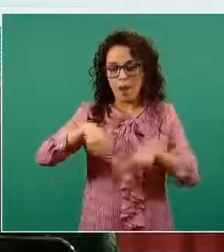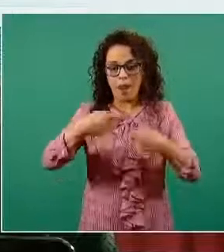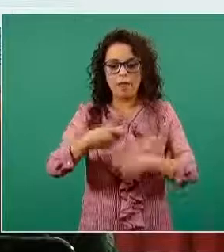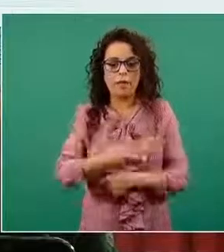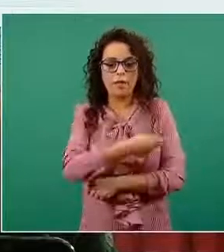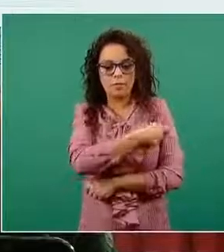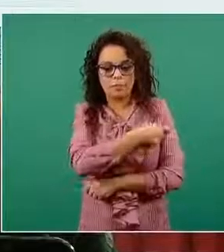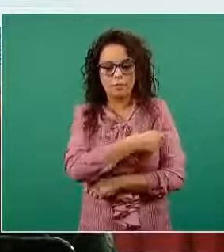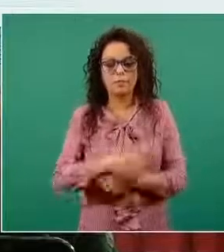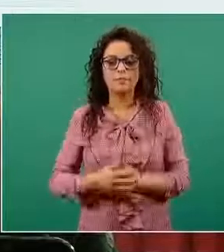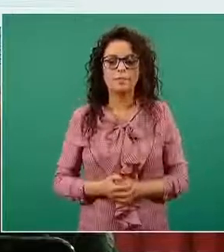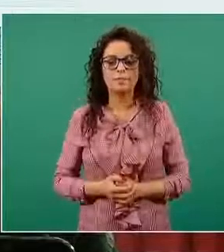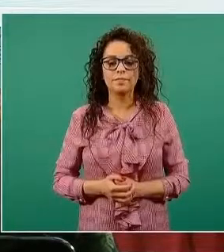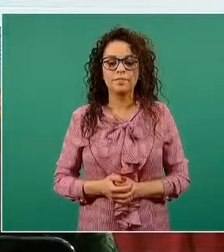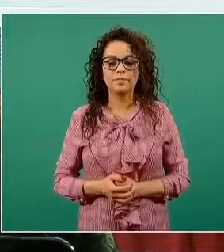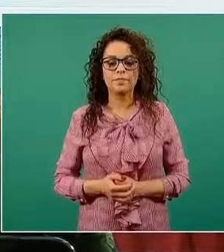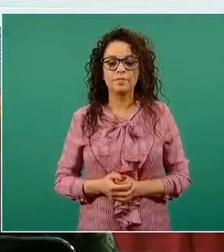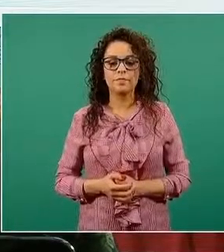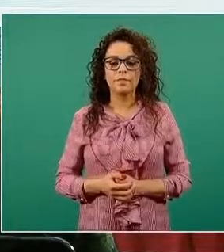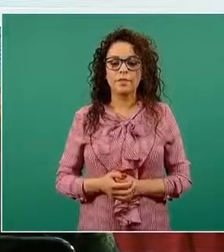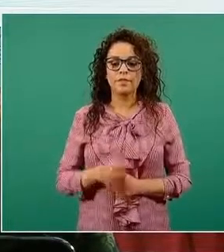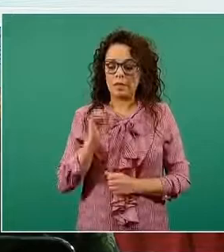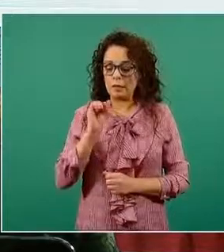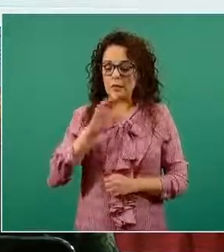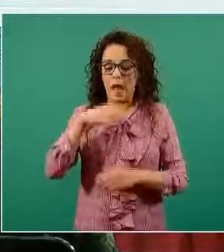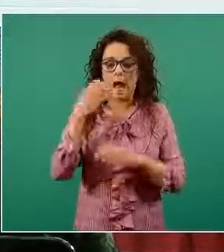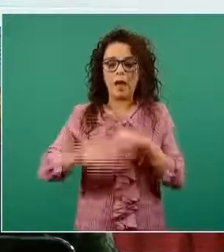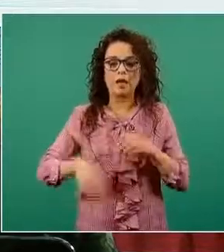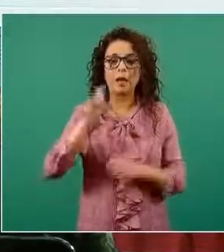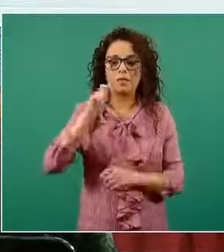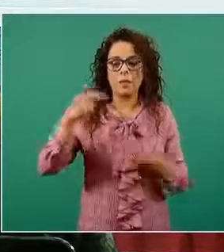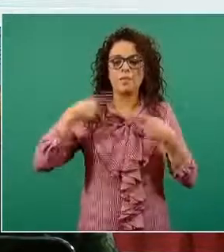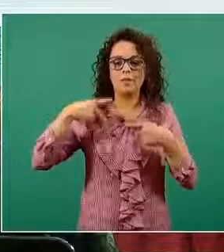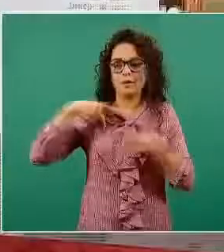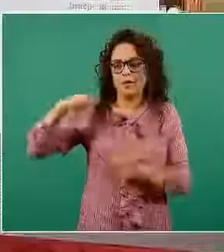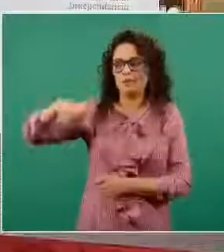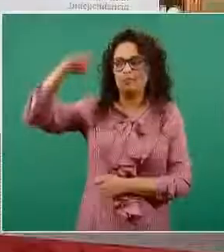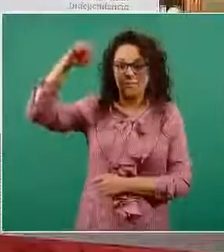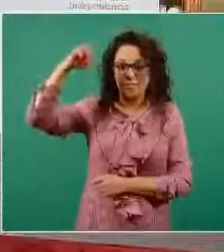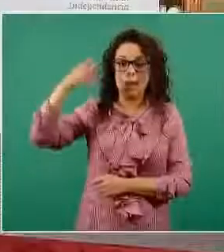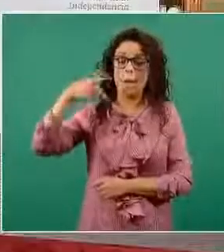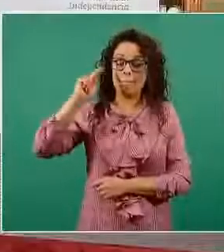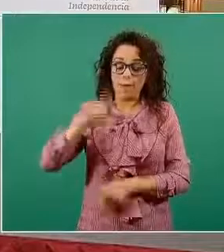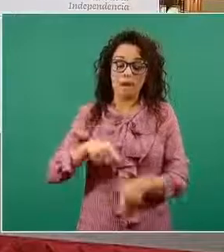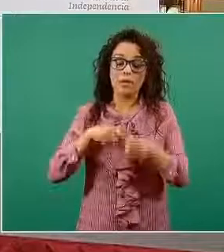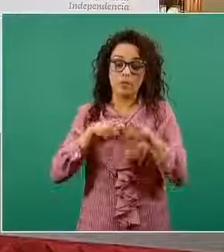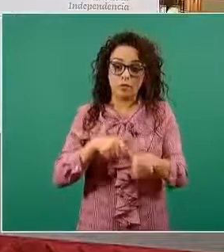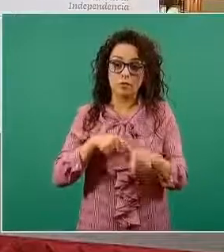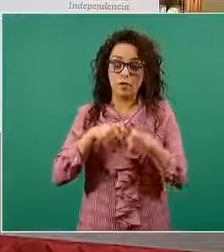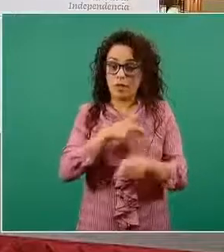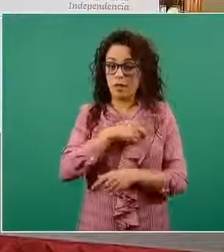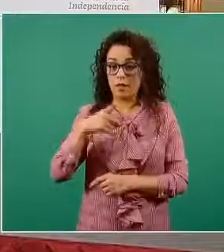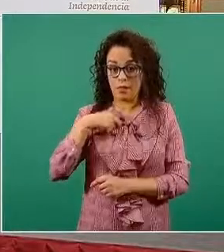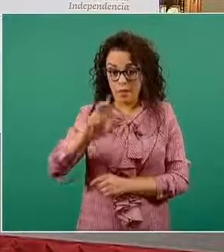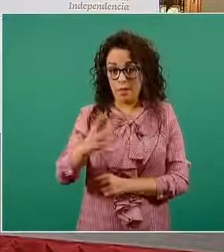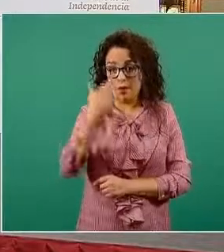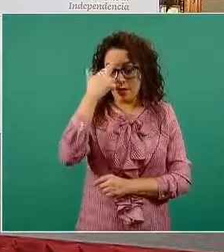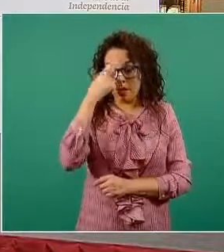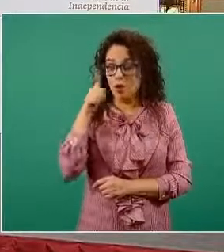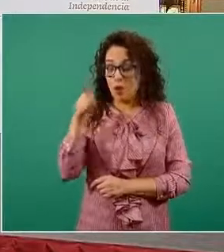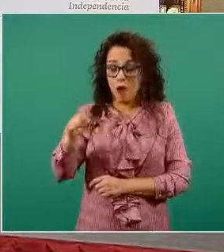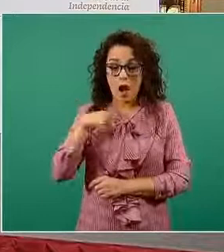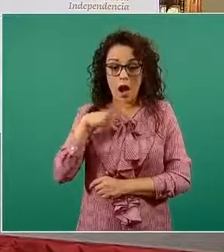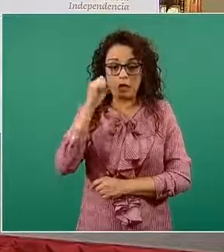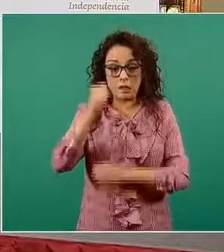las personas adultas mayores, pero seguimos recordando que si usted tiene 60 años de edad